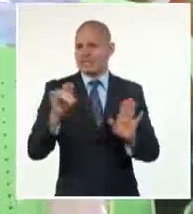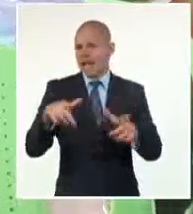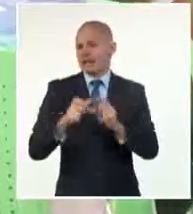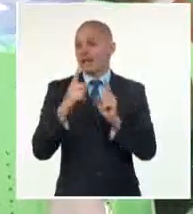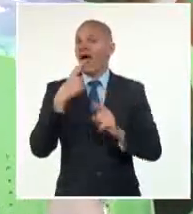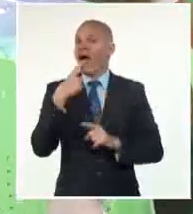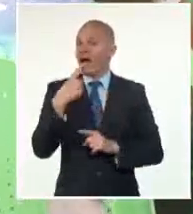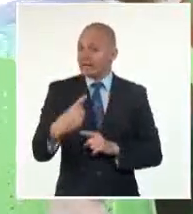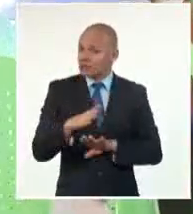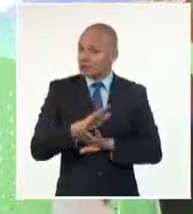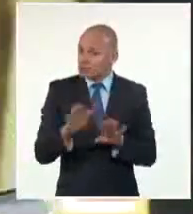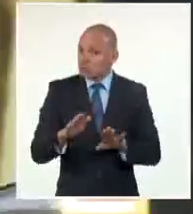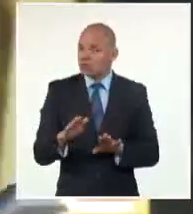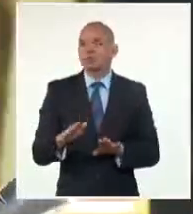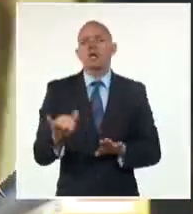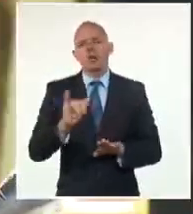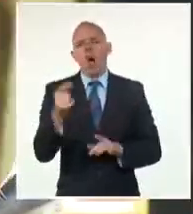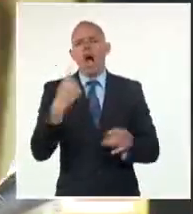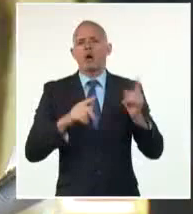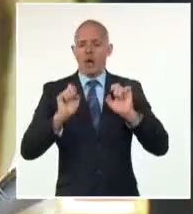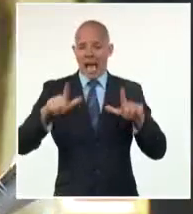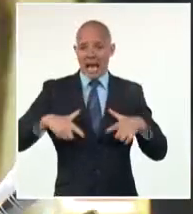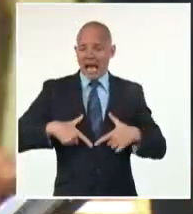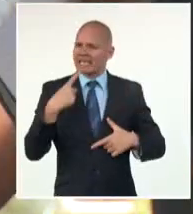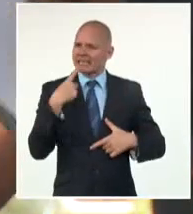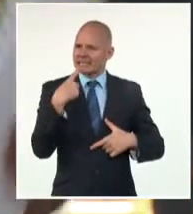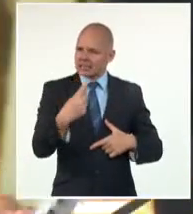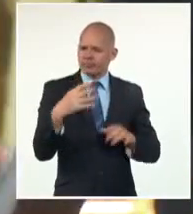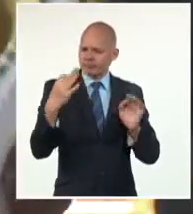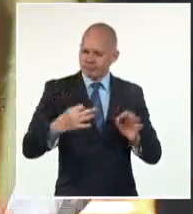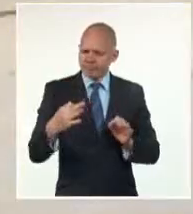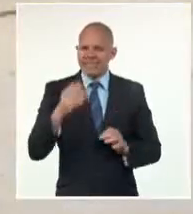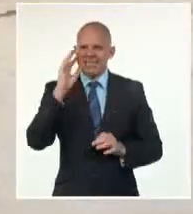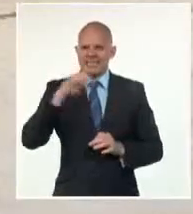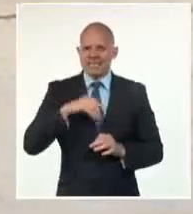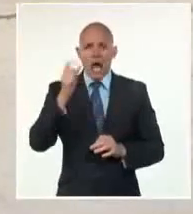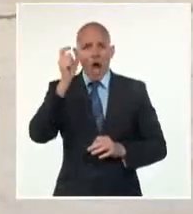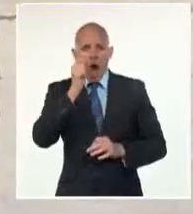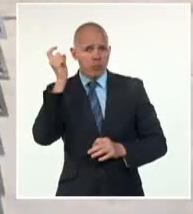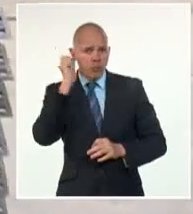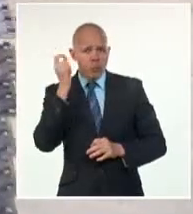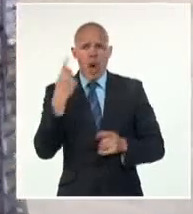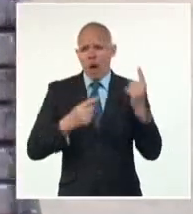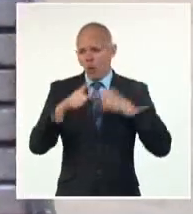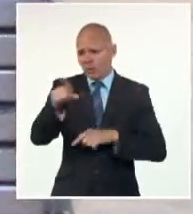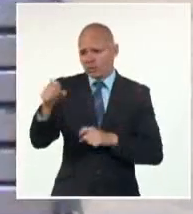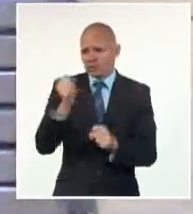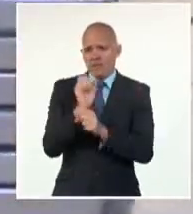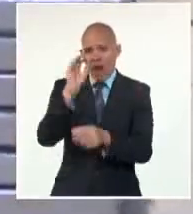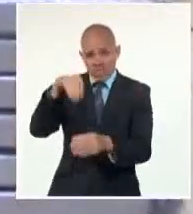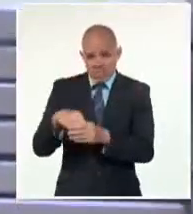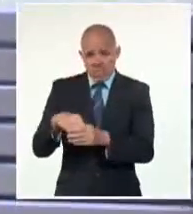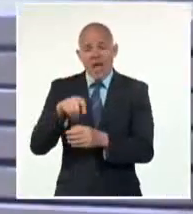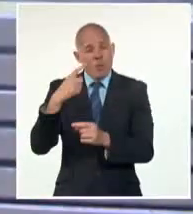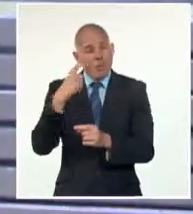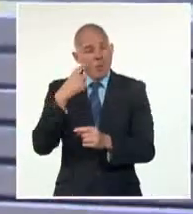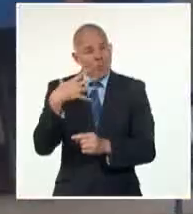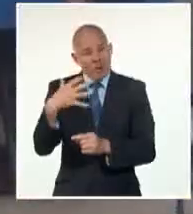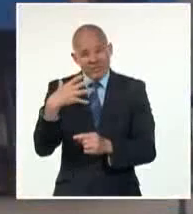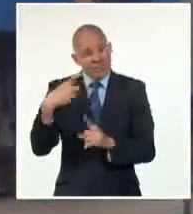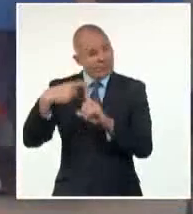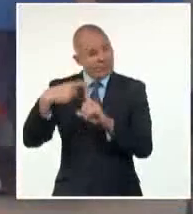cabecera provincial resaltaron el papel primordial que juegan estos hombres y mujeres en el desarrollo económico y social de la provincia y del